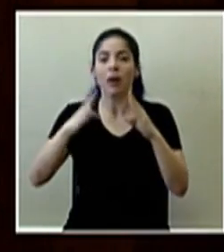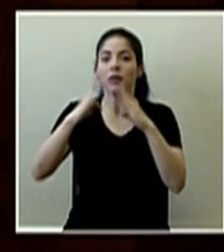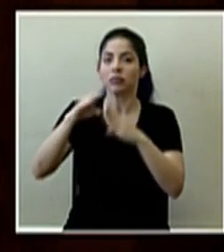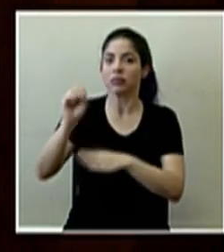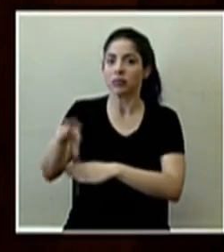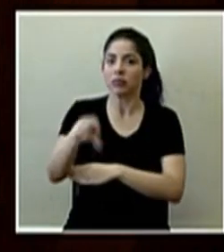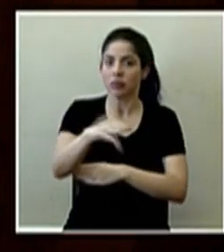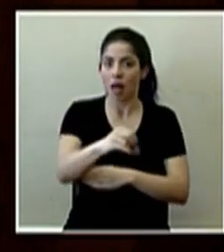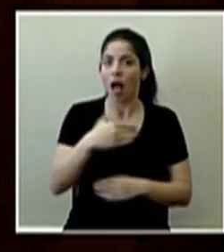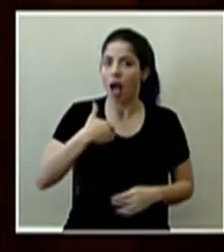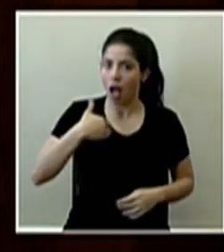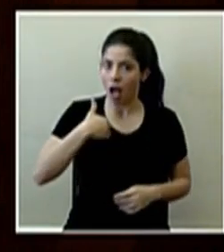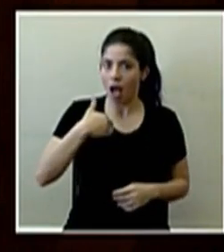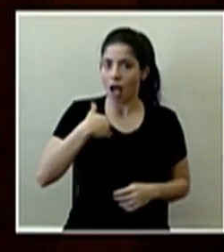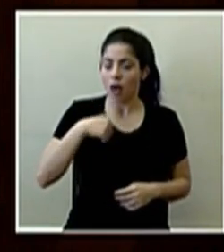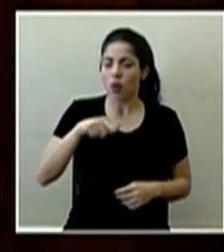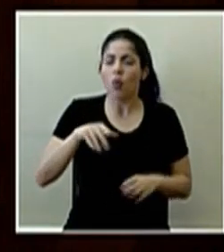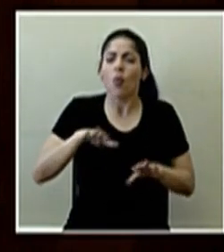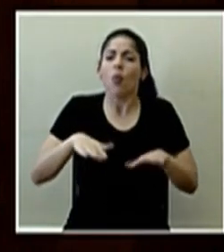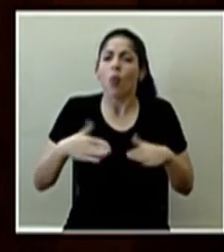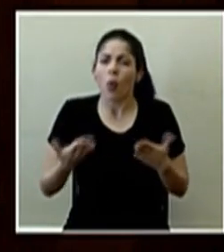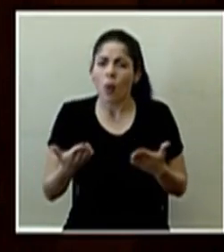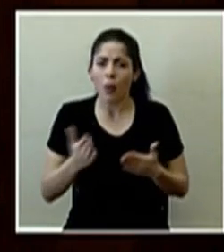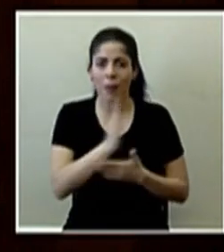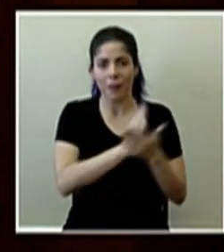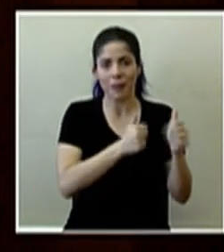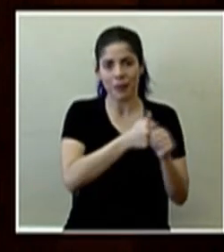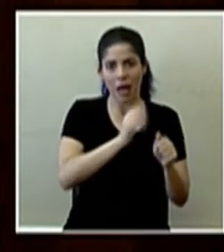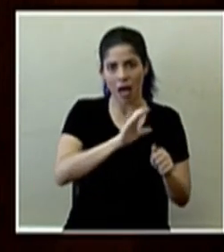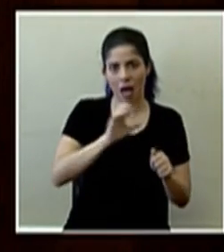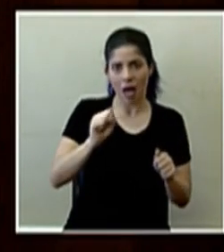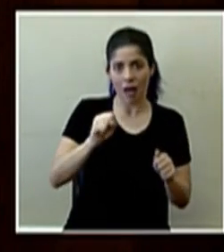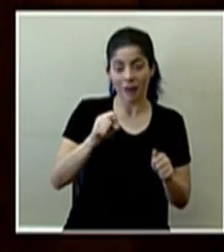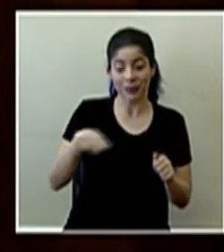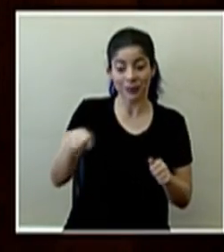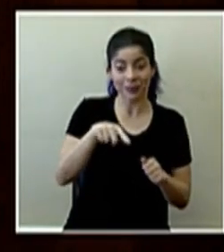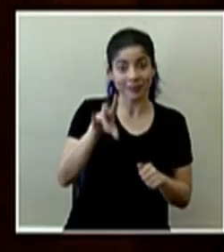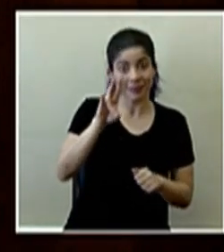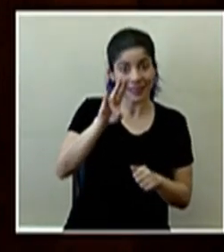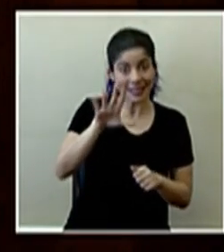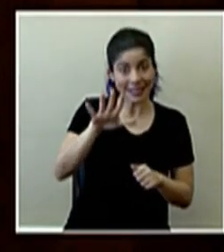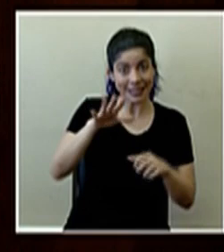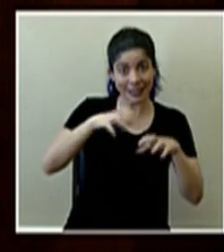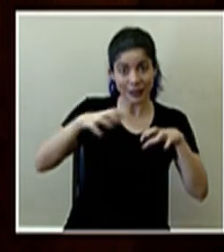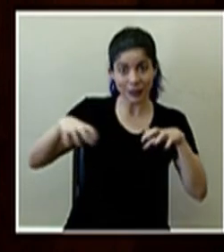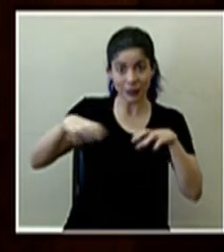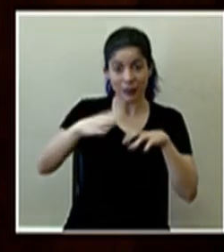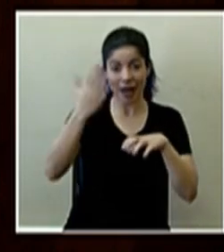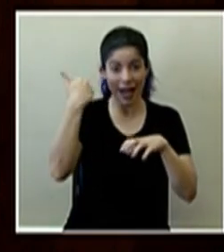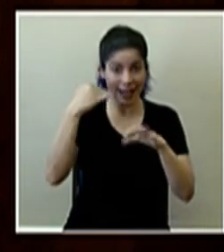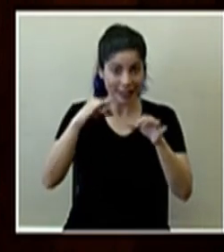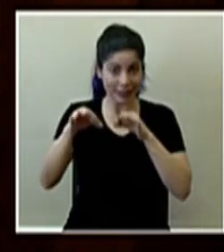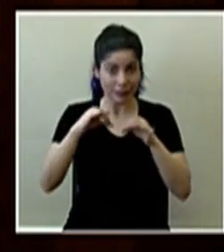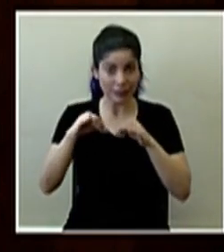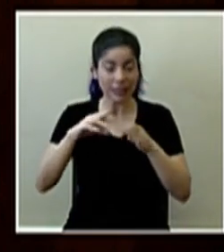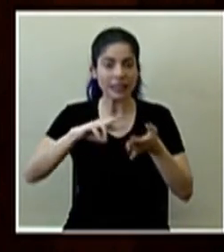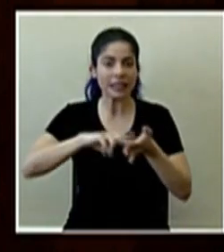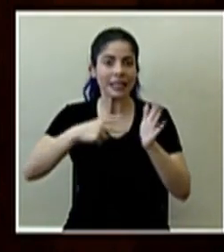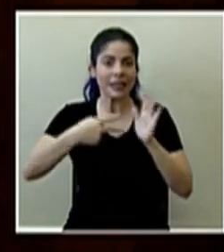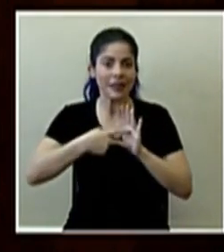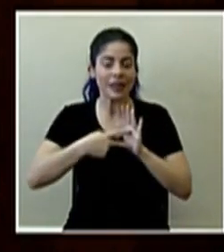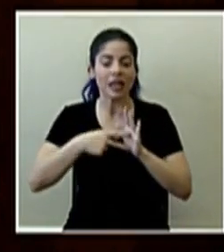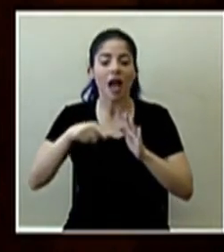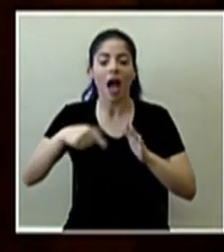domicilio que se hace por parte de la caja. De esas 75 áreas que hablaba anteriormente, estamos hablando